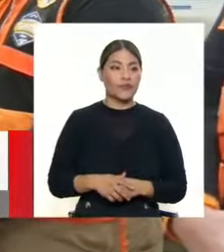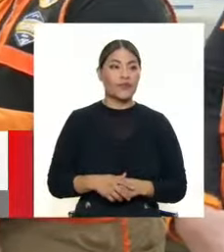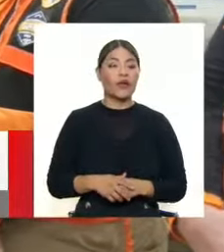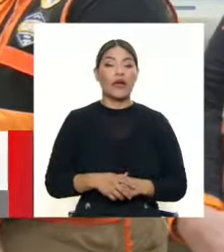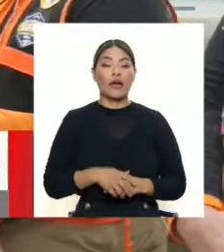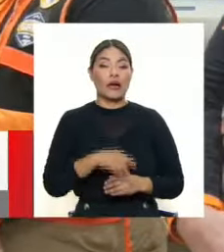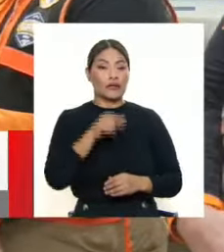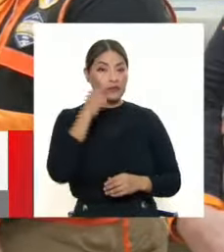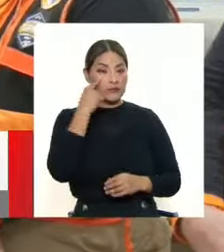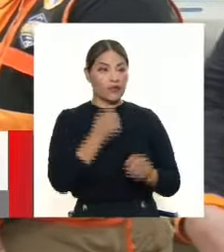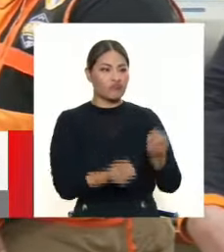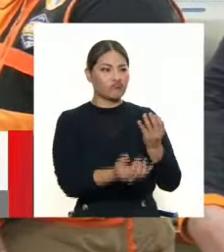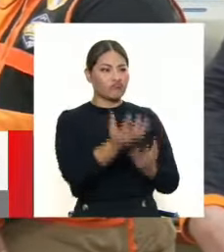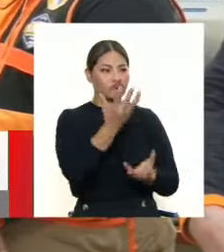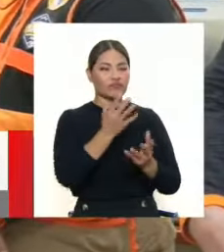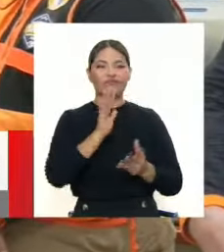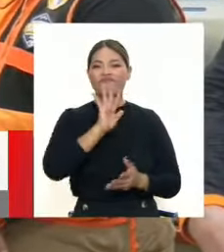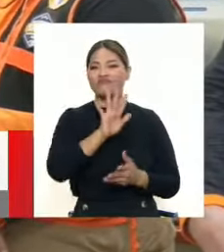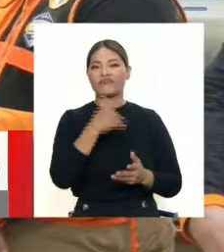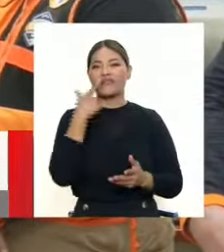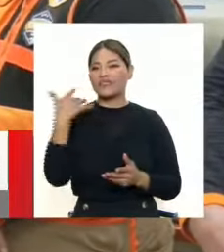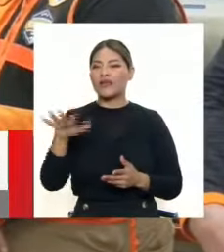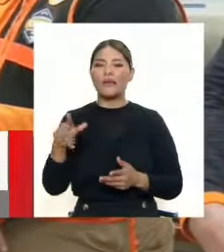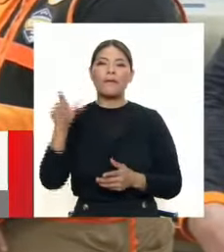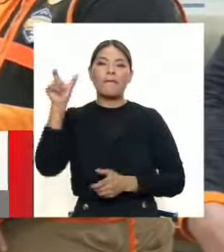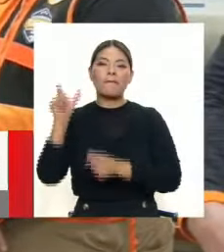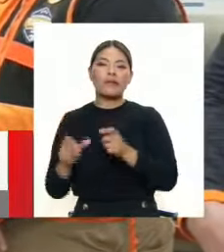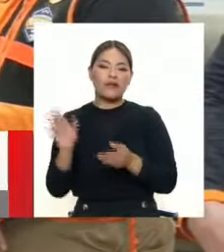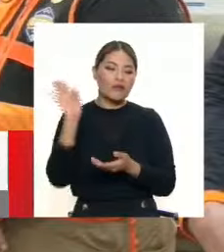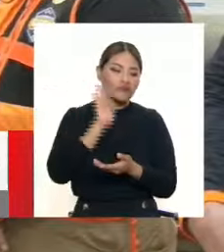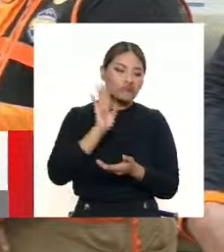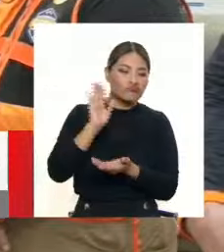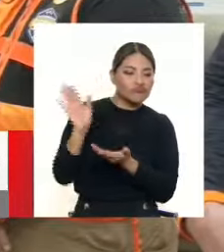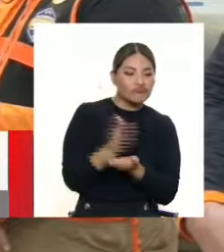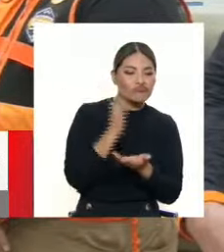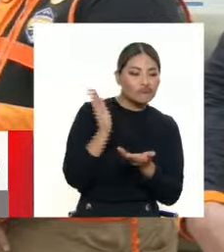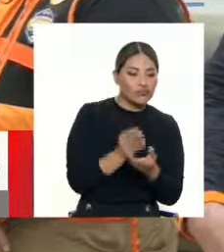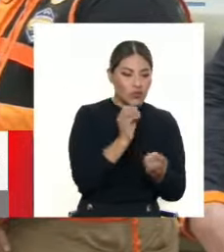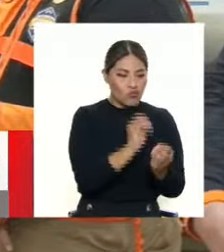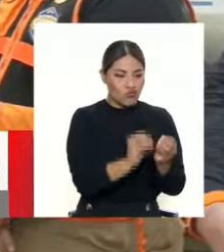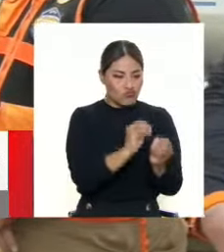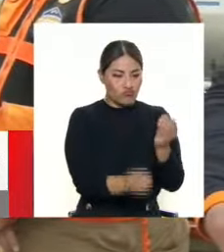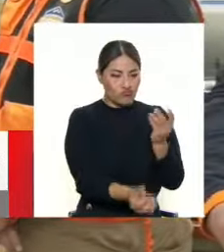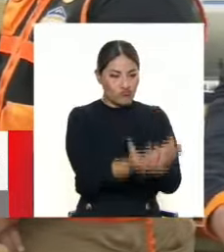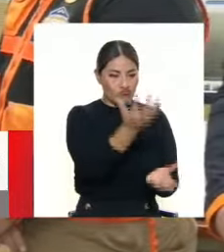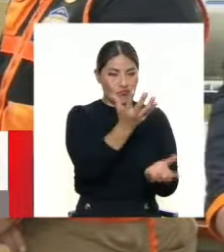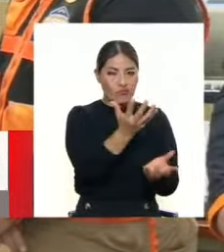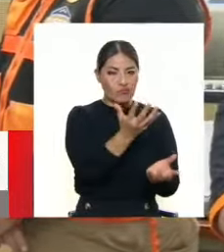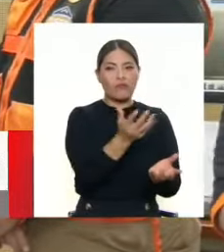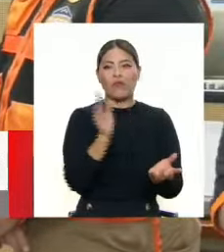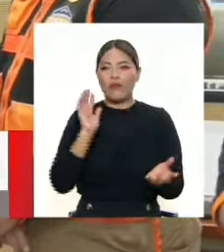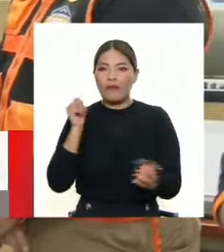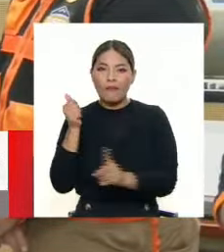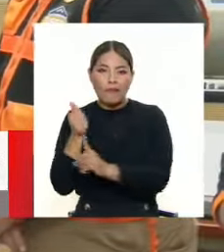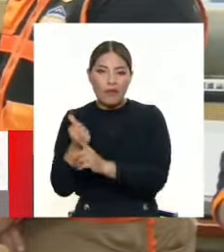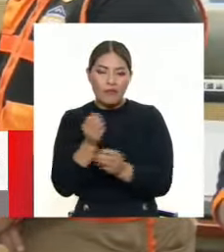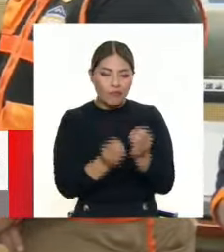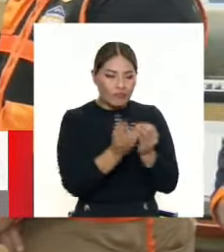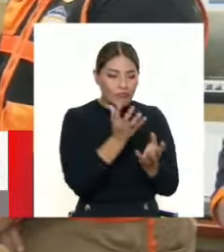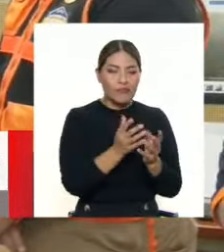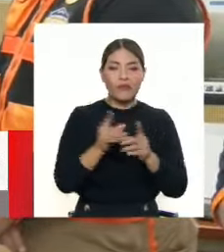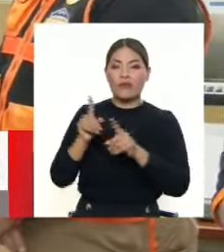quema de limpieza de rasos, tenemos quema de pastos,